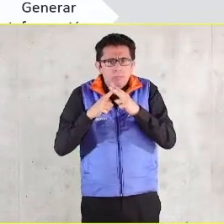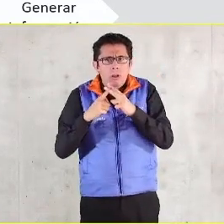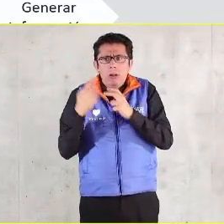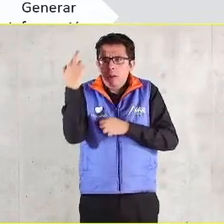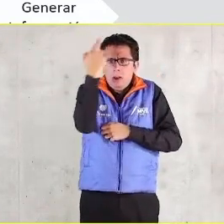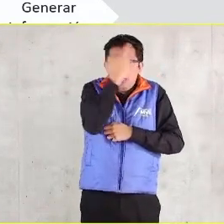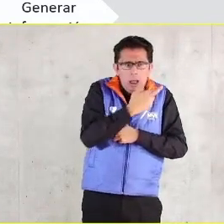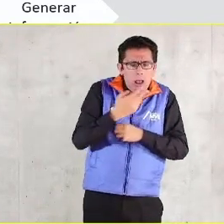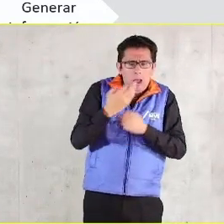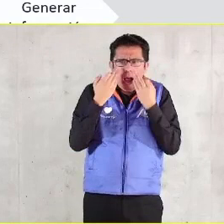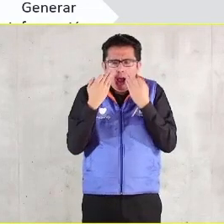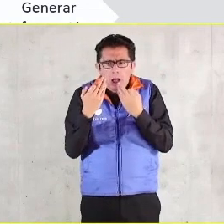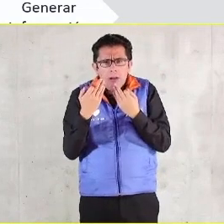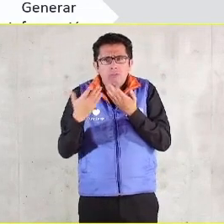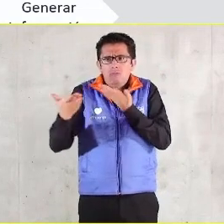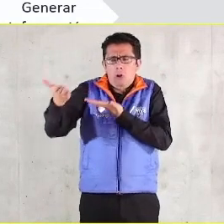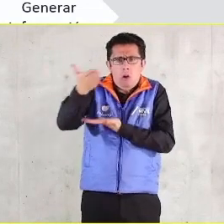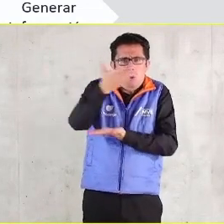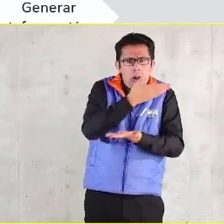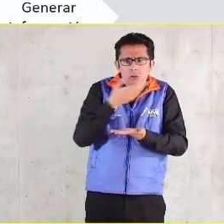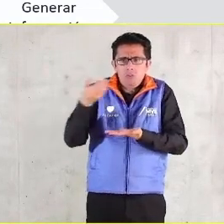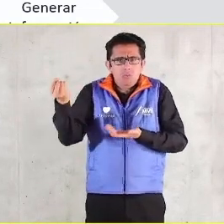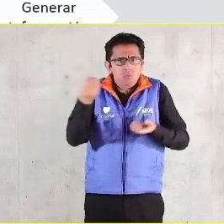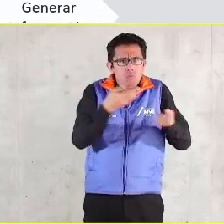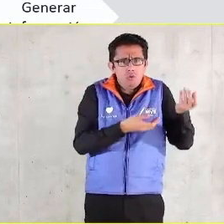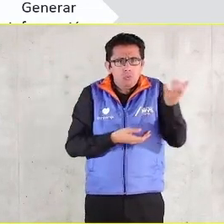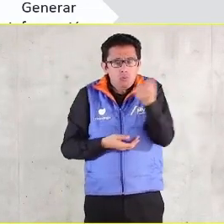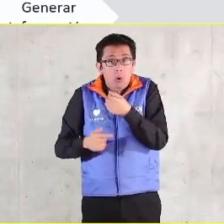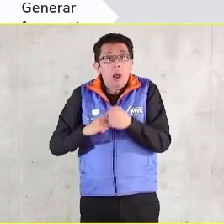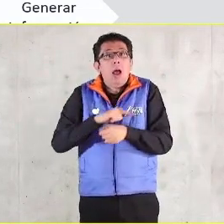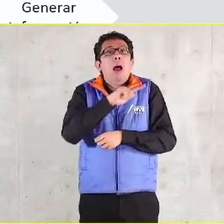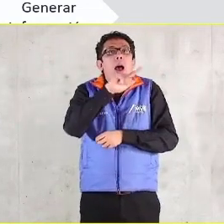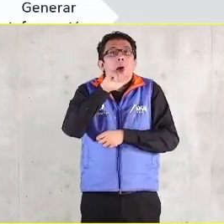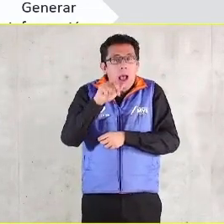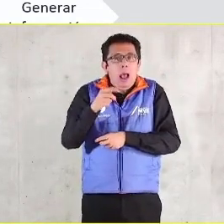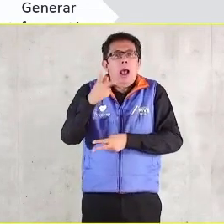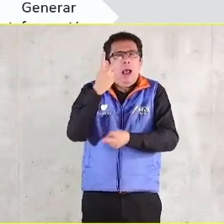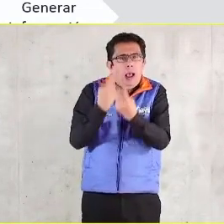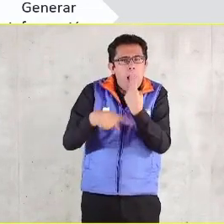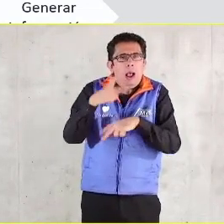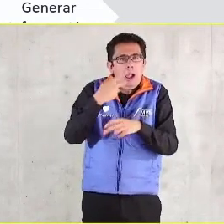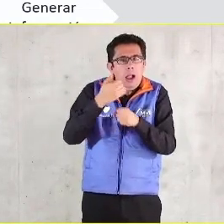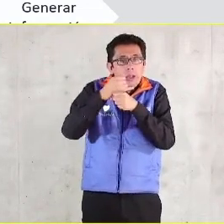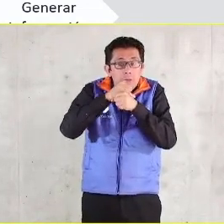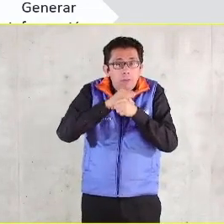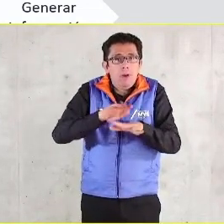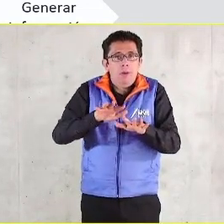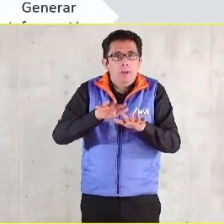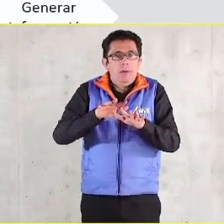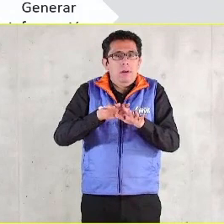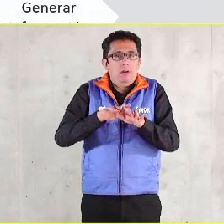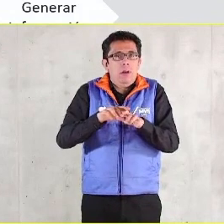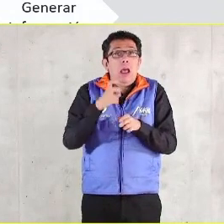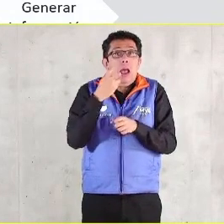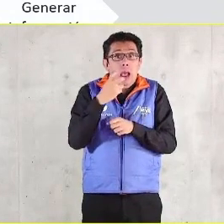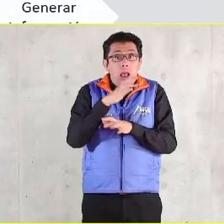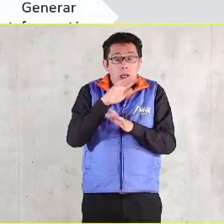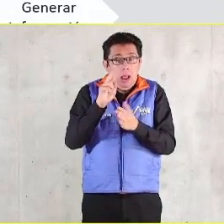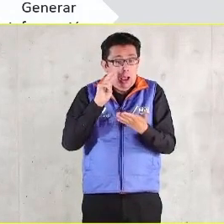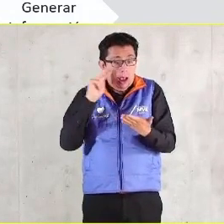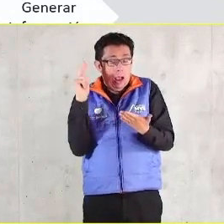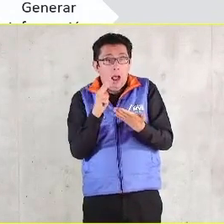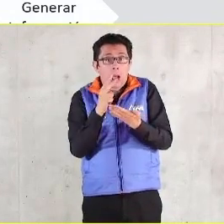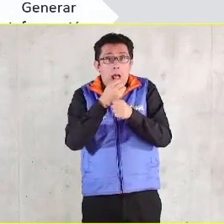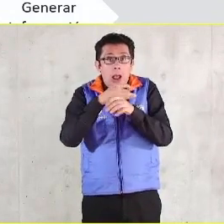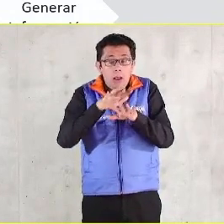que comunicamos y retroalimentamos, generamos información. Y cuando generamos información, tenemos información de la responsabilidad social en